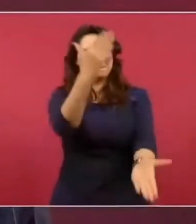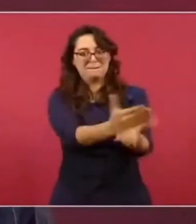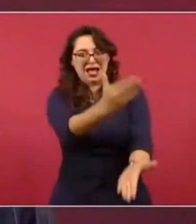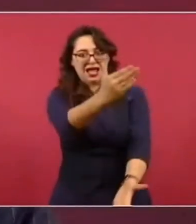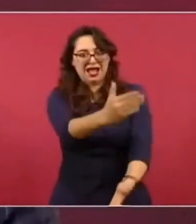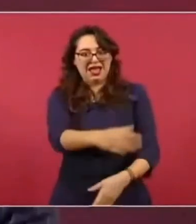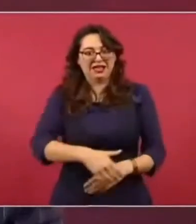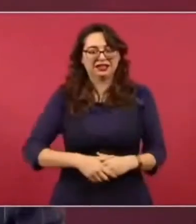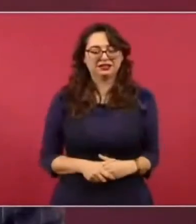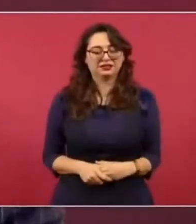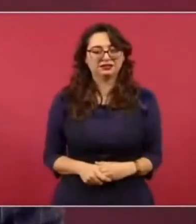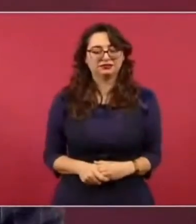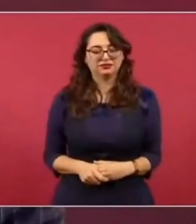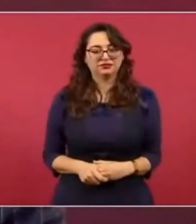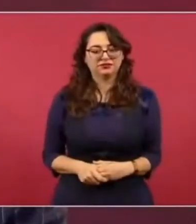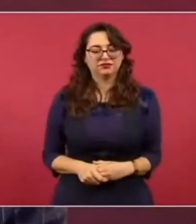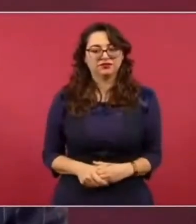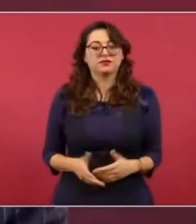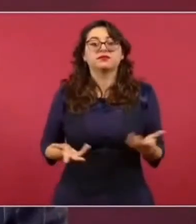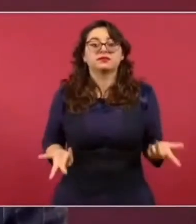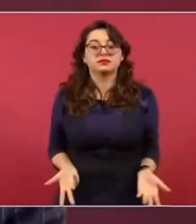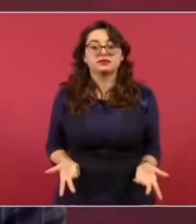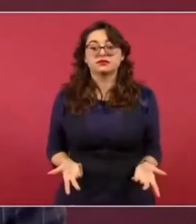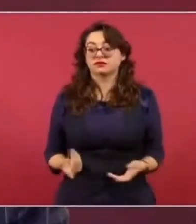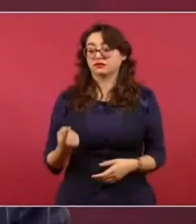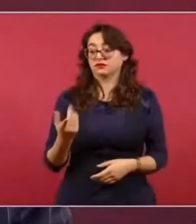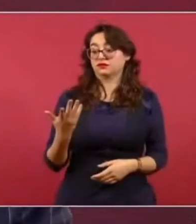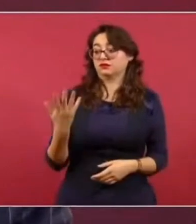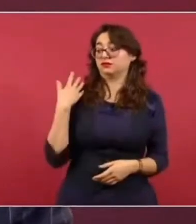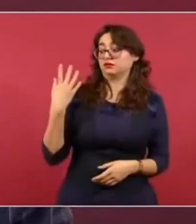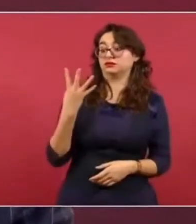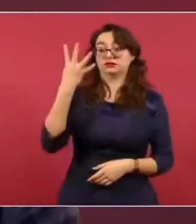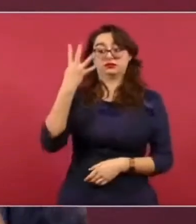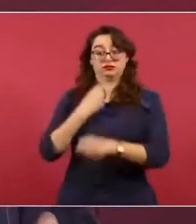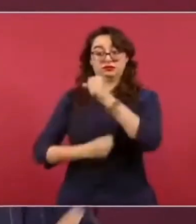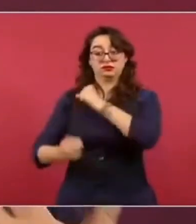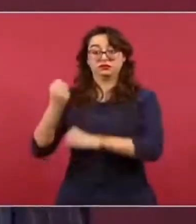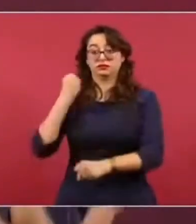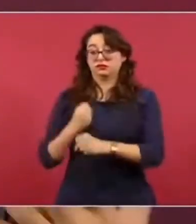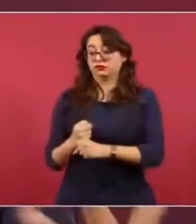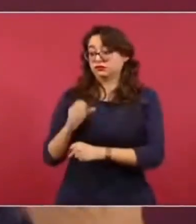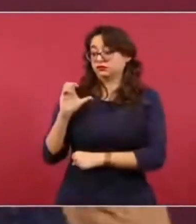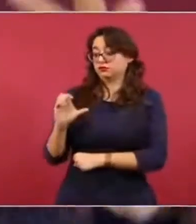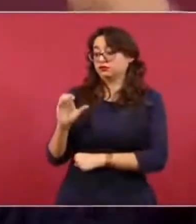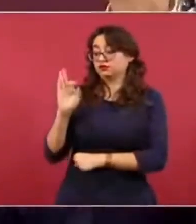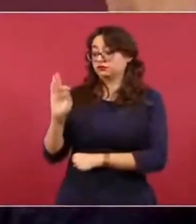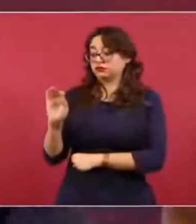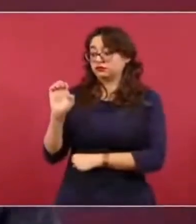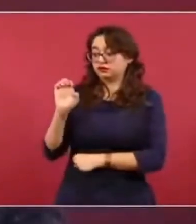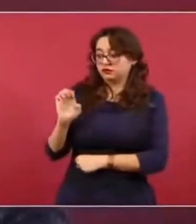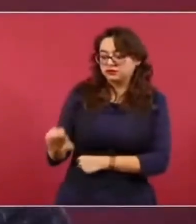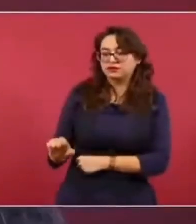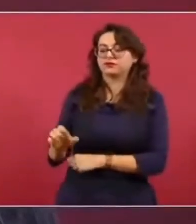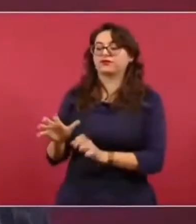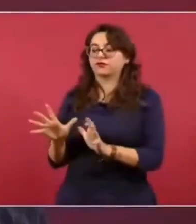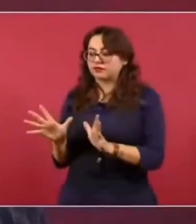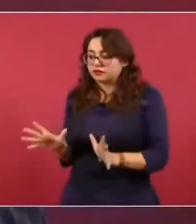teníamos hasta antes de esta operación 39%, y eso